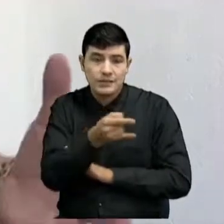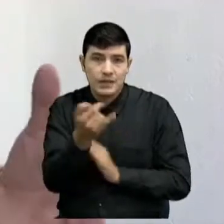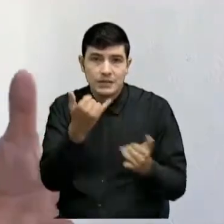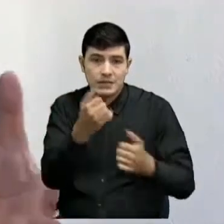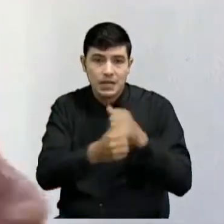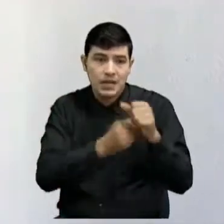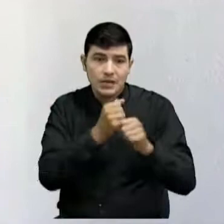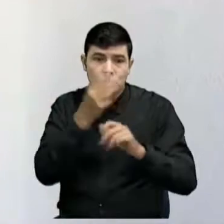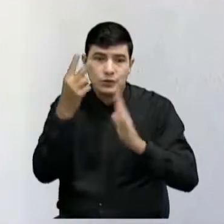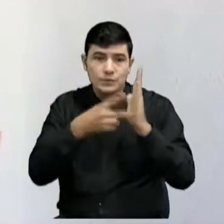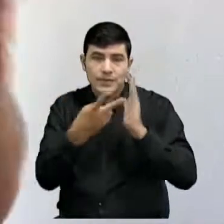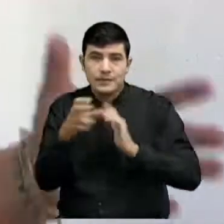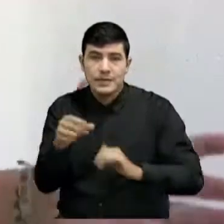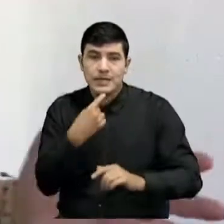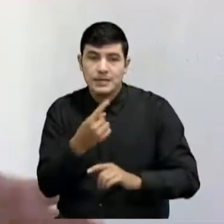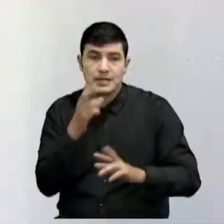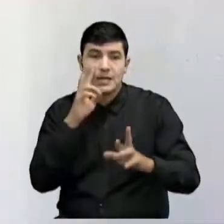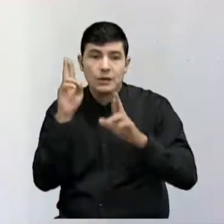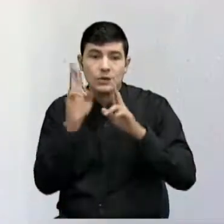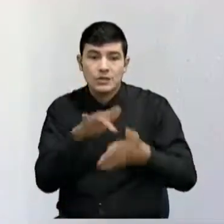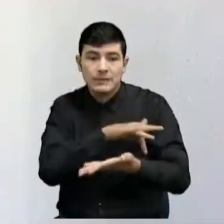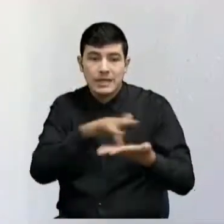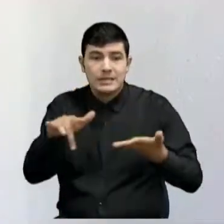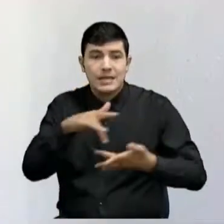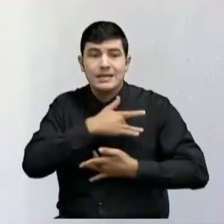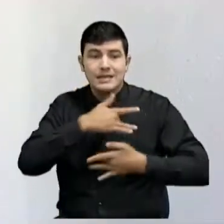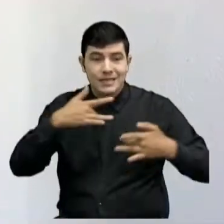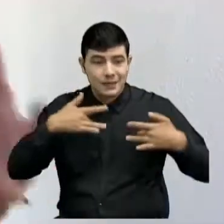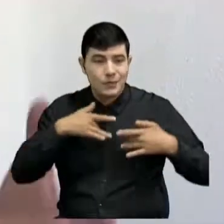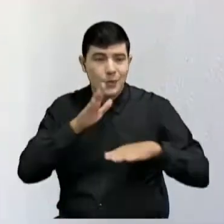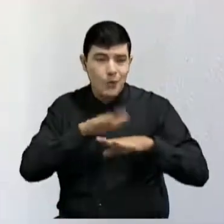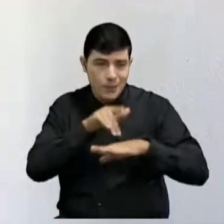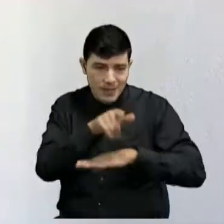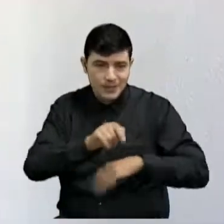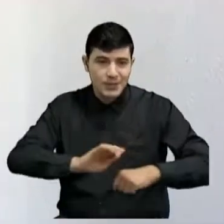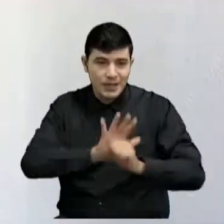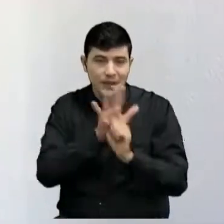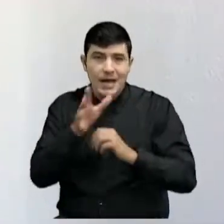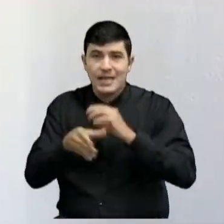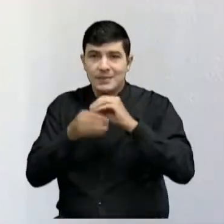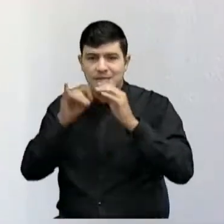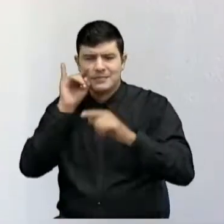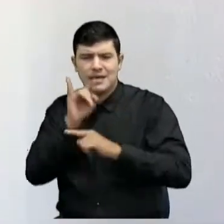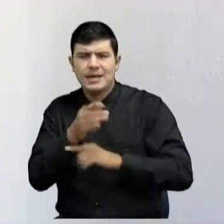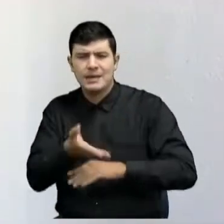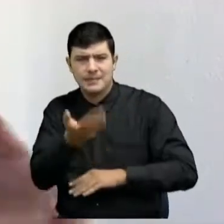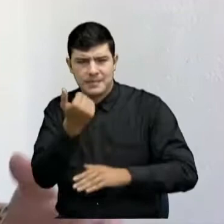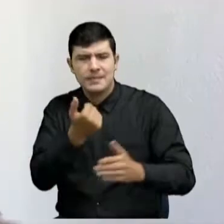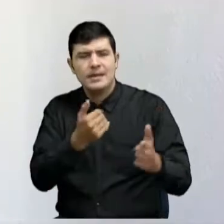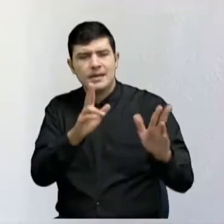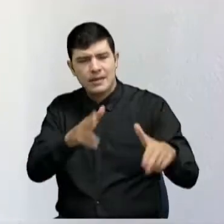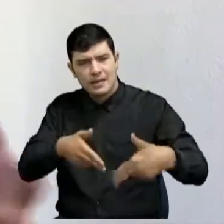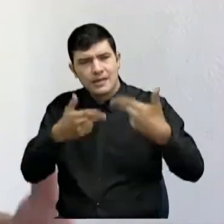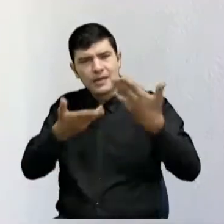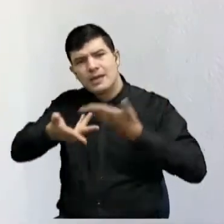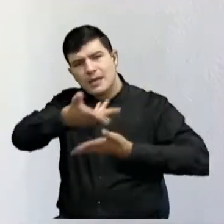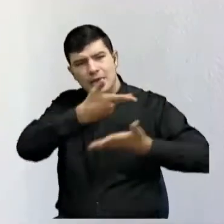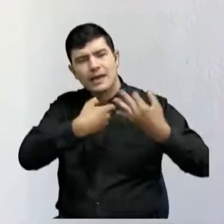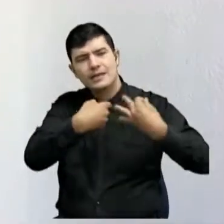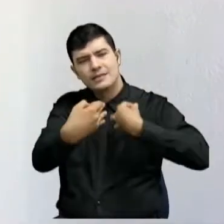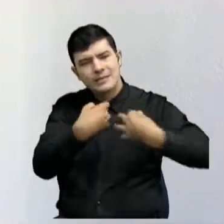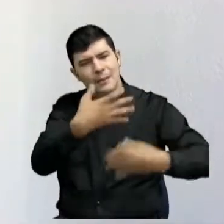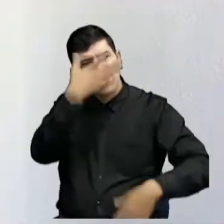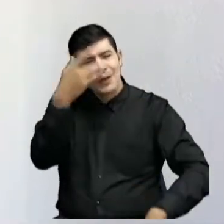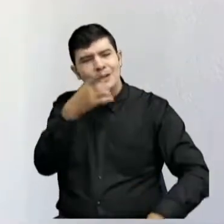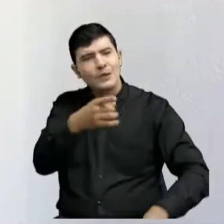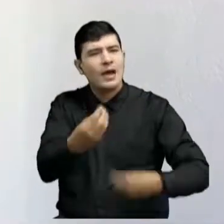por la cual se declara la emergencia sanitaria por causa de coronavirus kobe 19 y adoptó medidas para hacer frente al virus asimismo el decreto legislativo